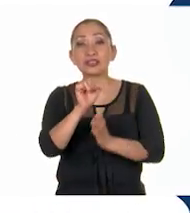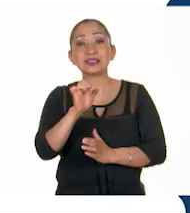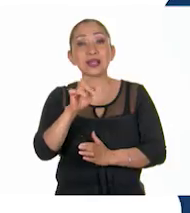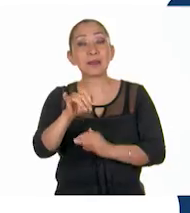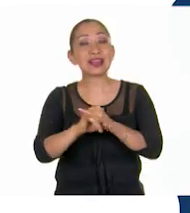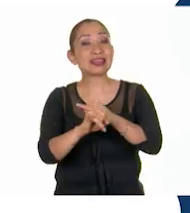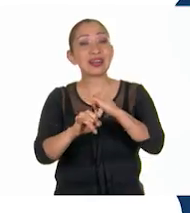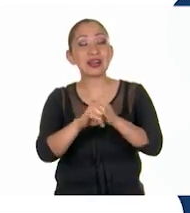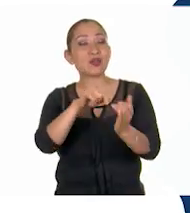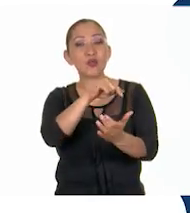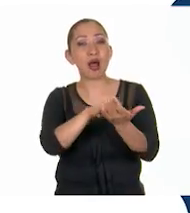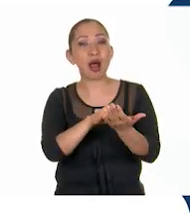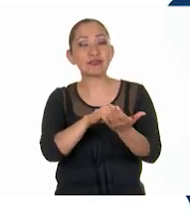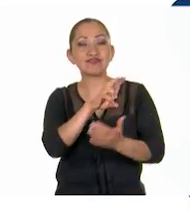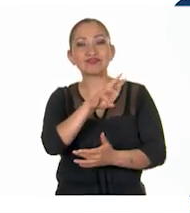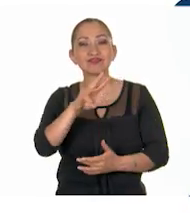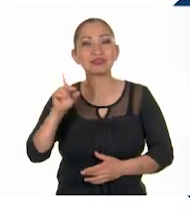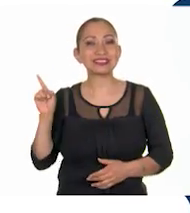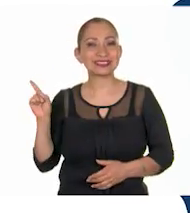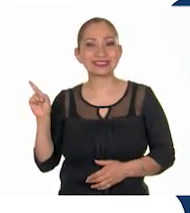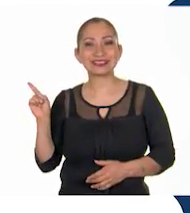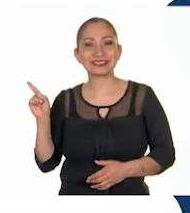en la página